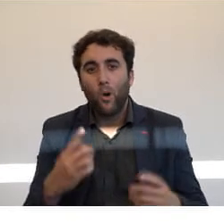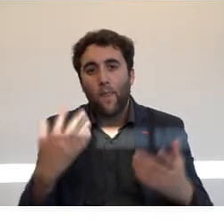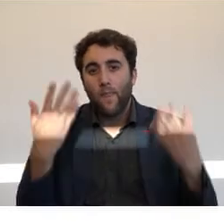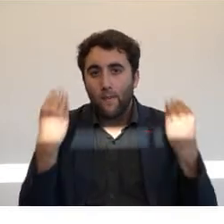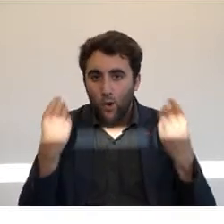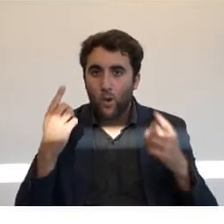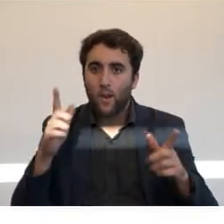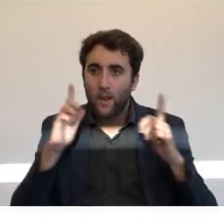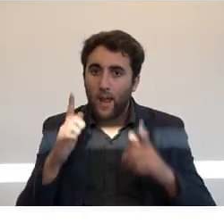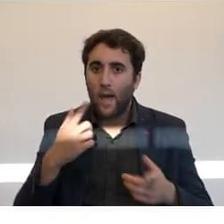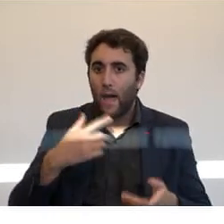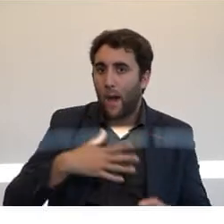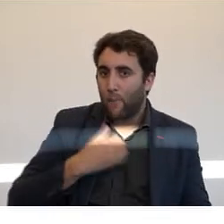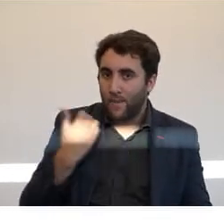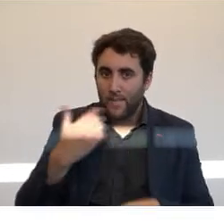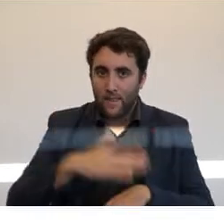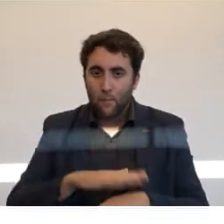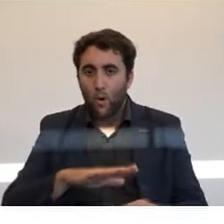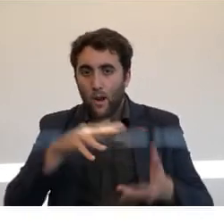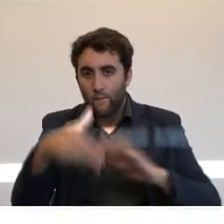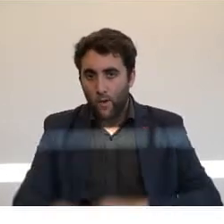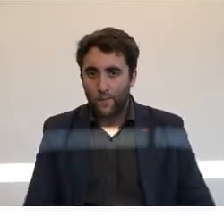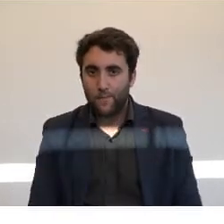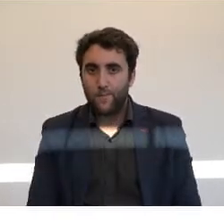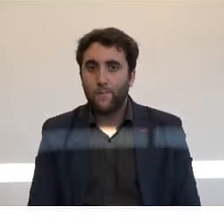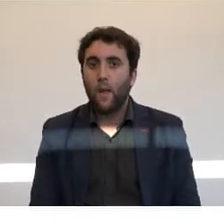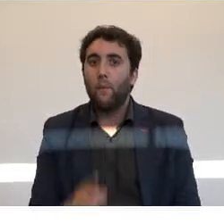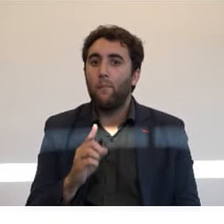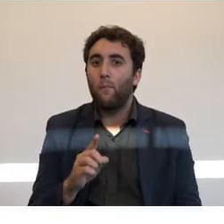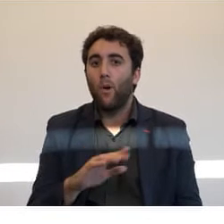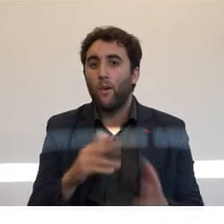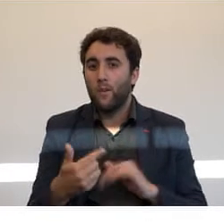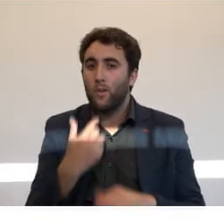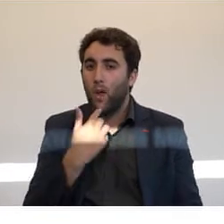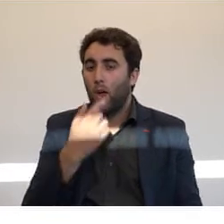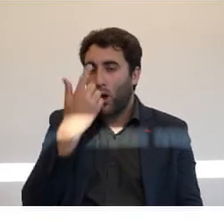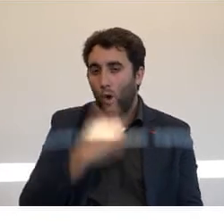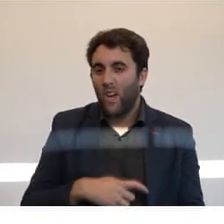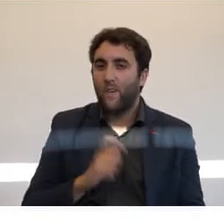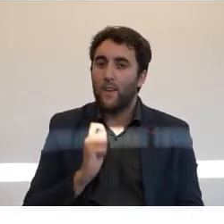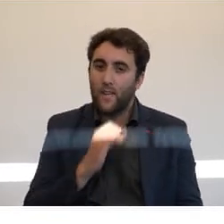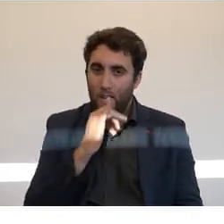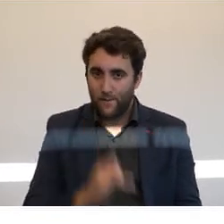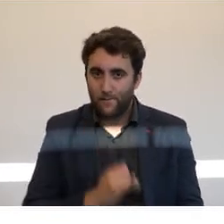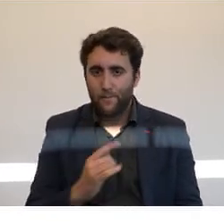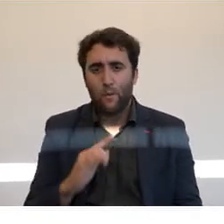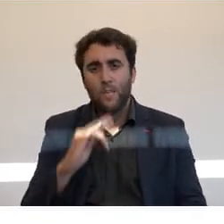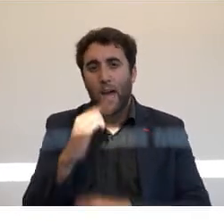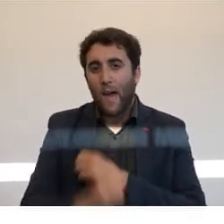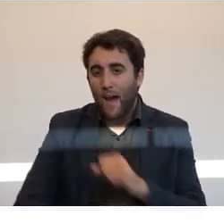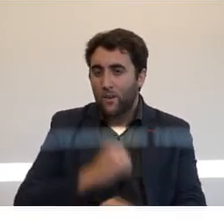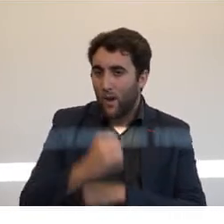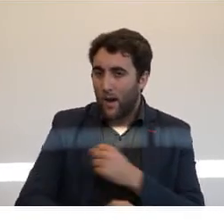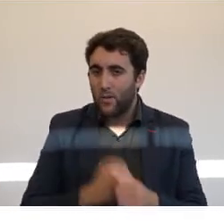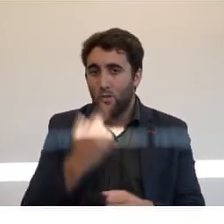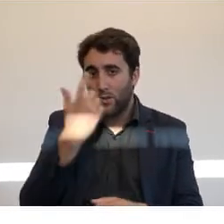del entretenimiento de otra manera. En la presentación se mencionaba mi perfil, yo quisiera insistir en que me